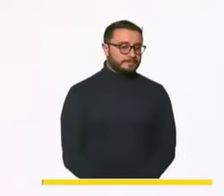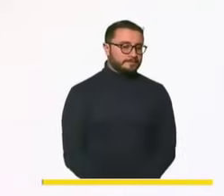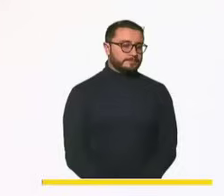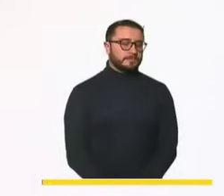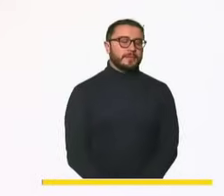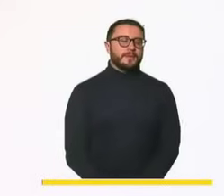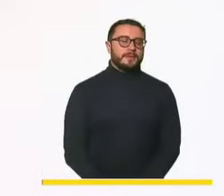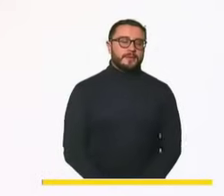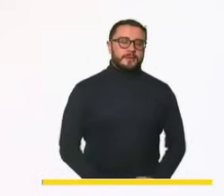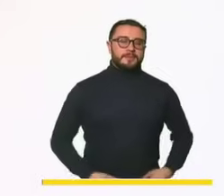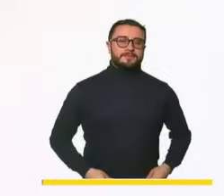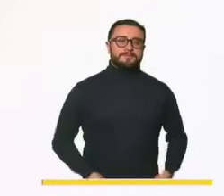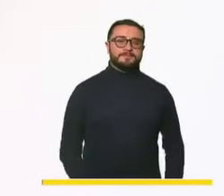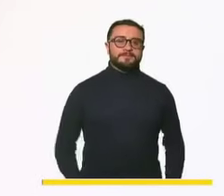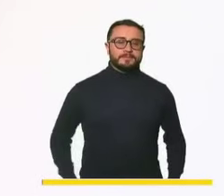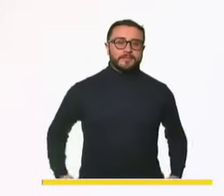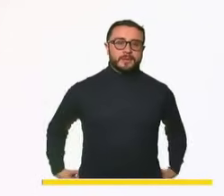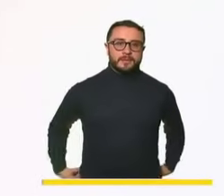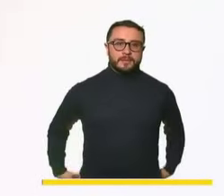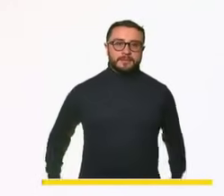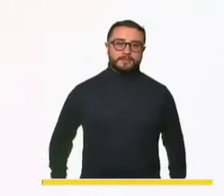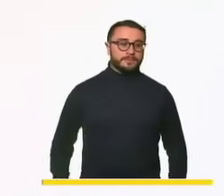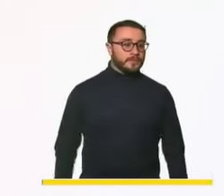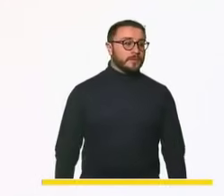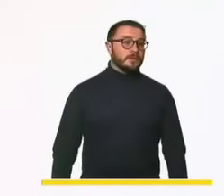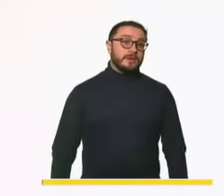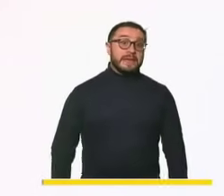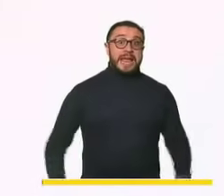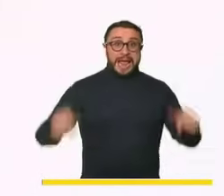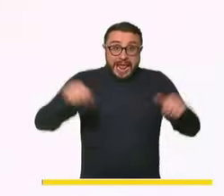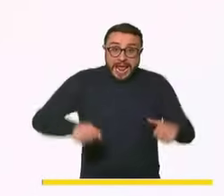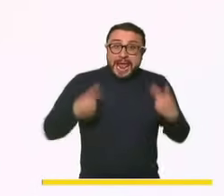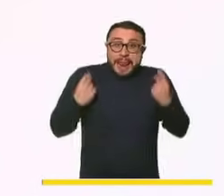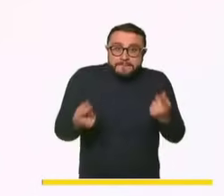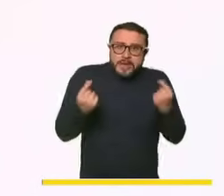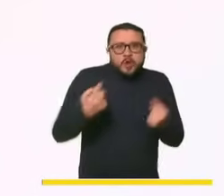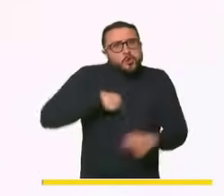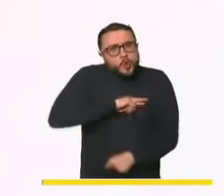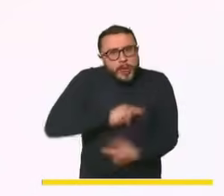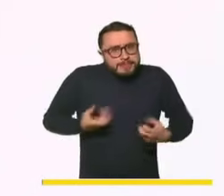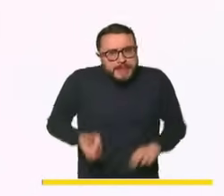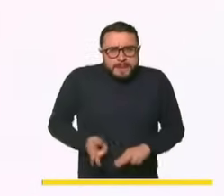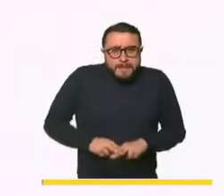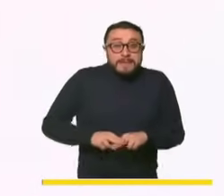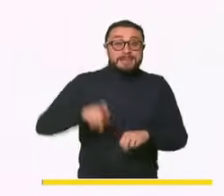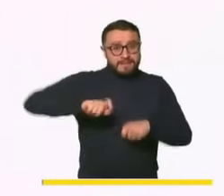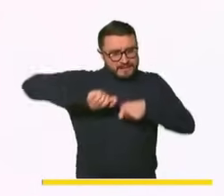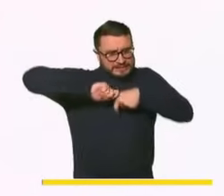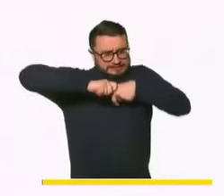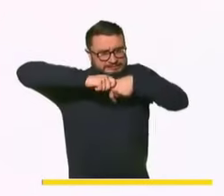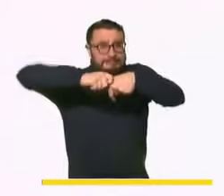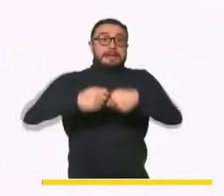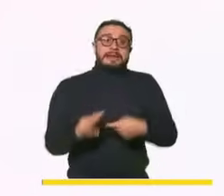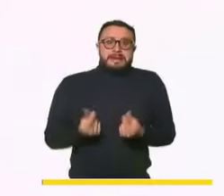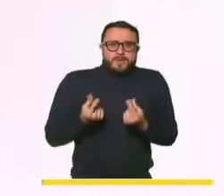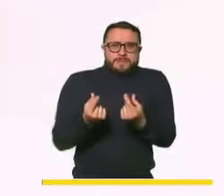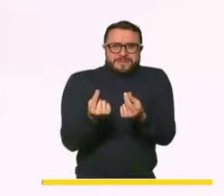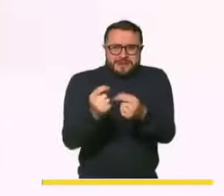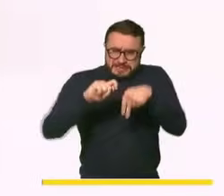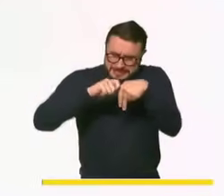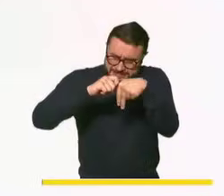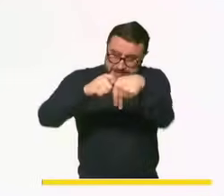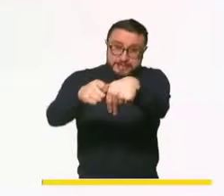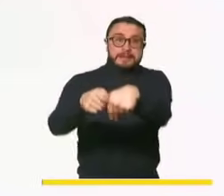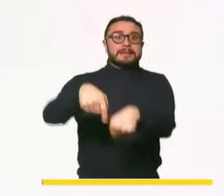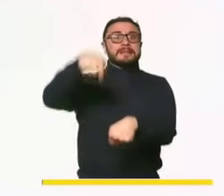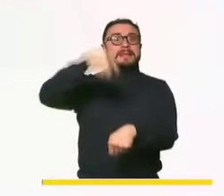Aquí, no con la velocidad que quisiéramos, hay que apretar más el paso. No